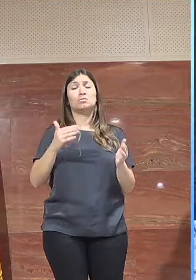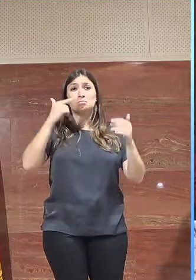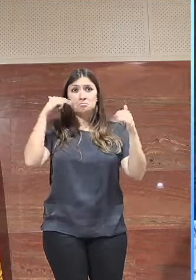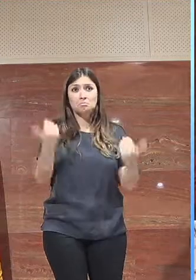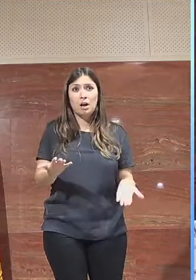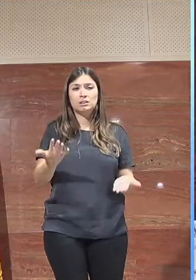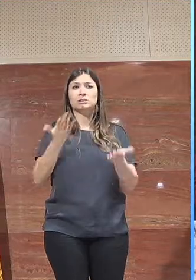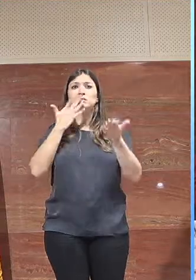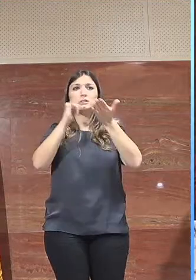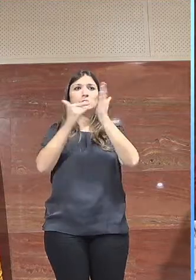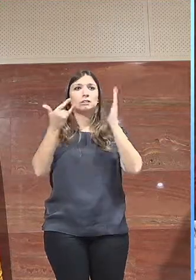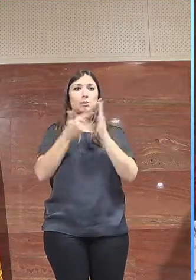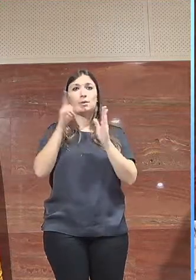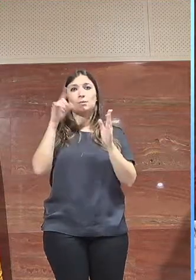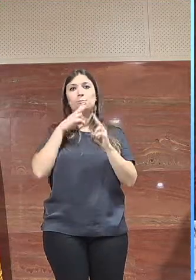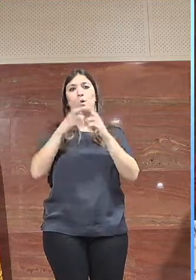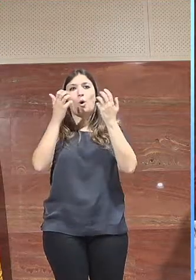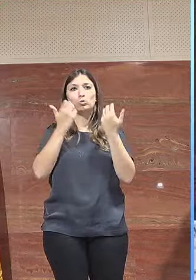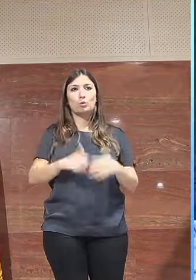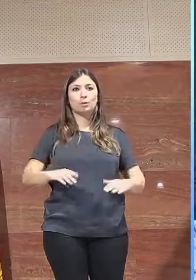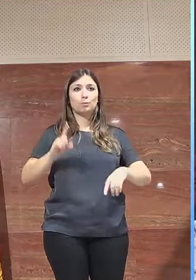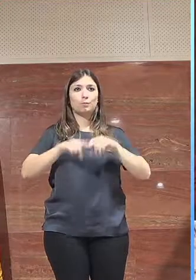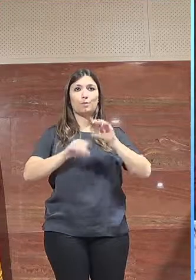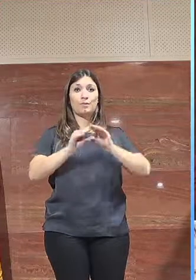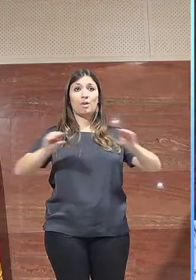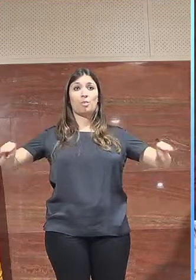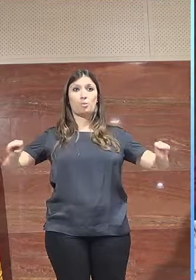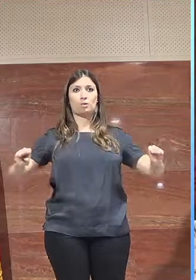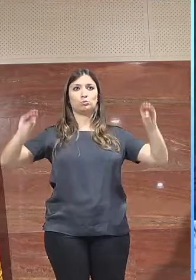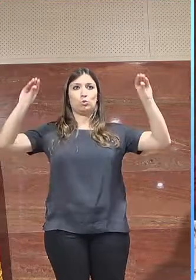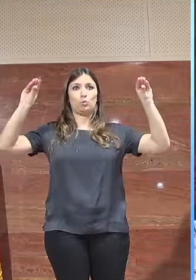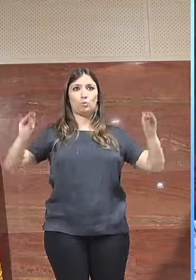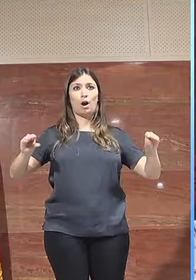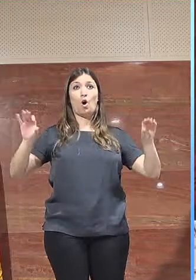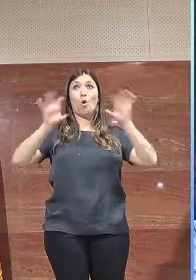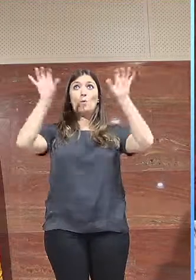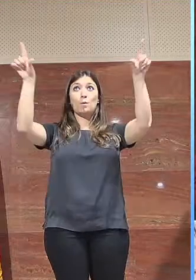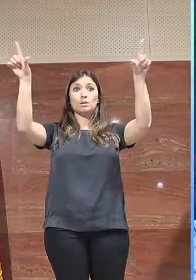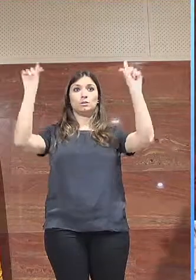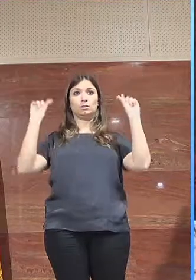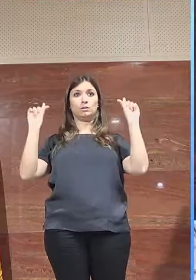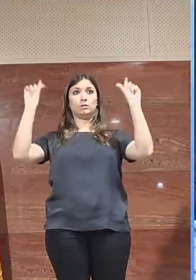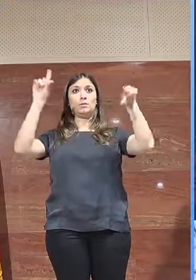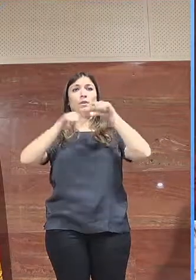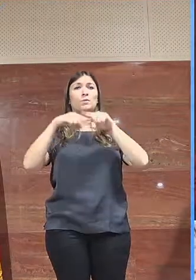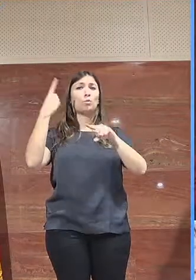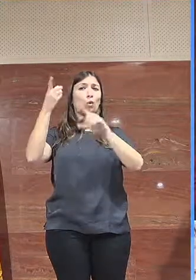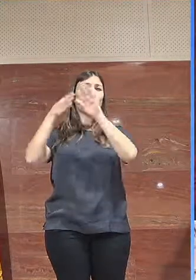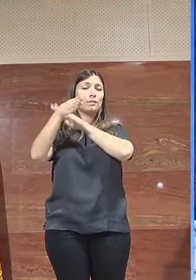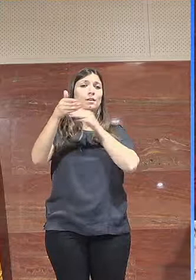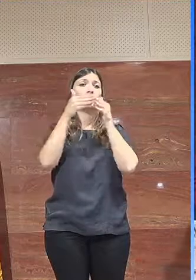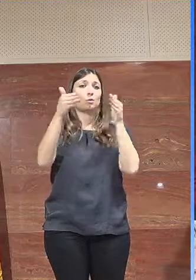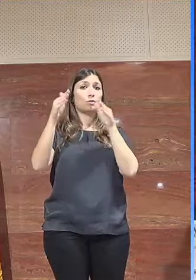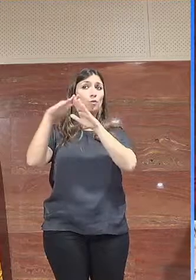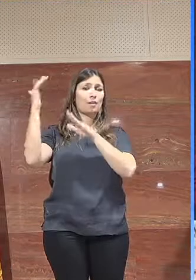vas a sistemas automáticos con encimeras que suben y bajen o con muebles superiores que también suben y bajen, como podéis ver en la exposición que tenemos aquí en el